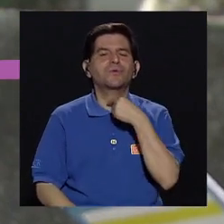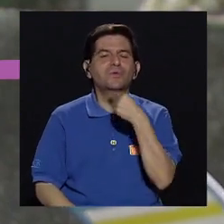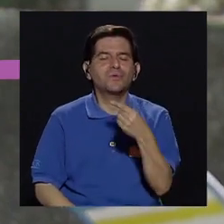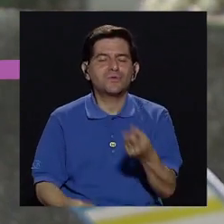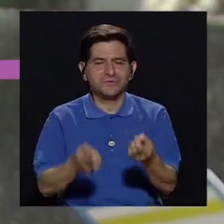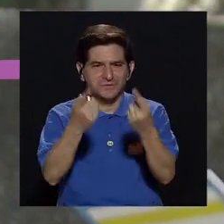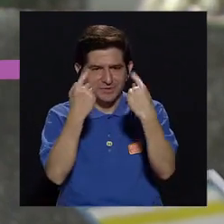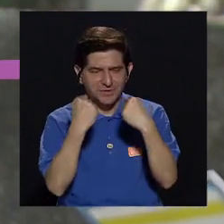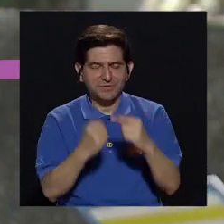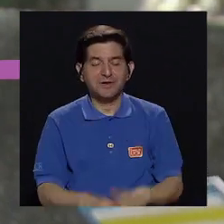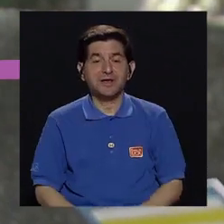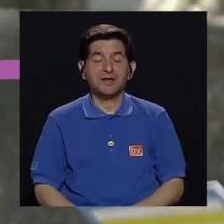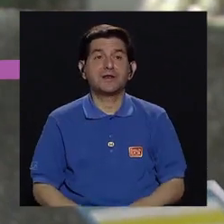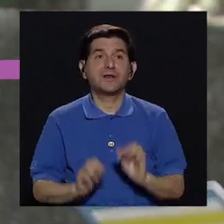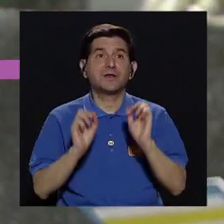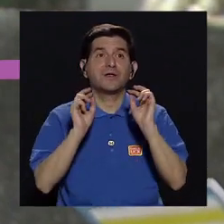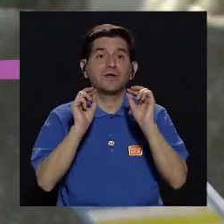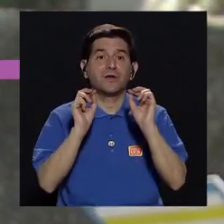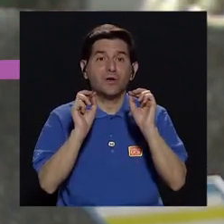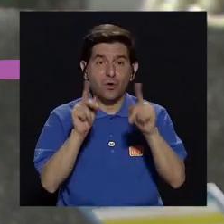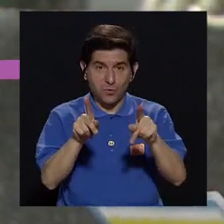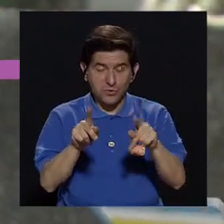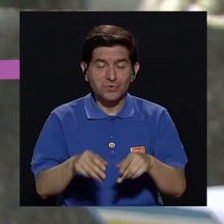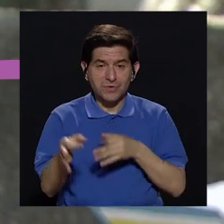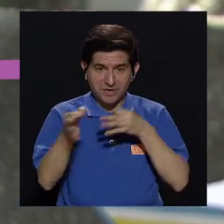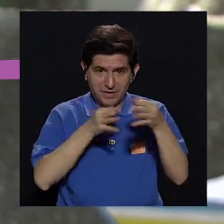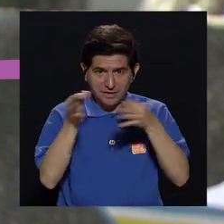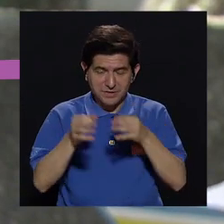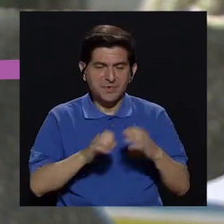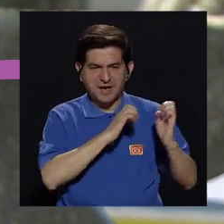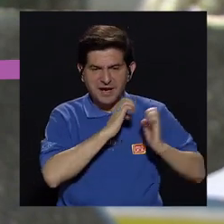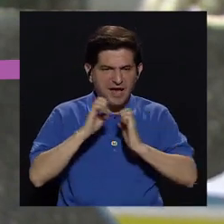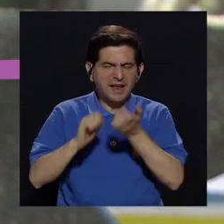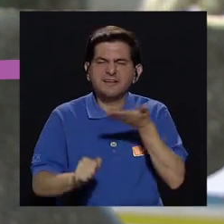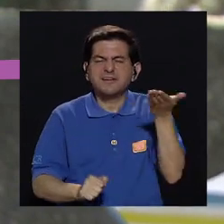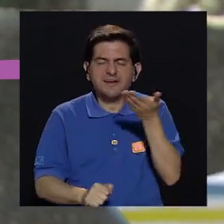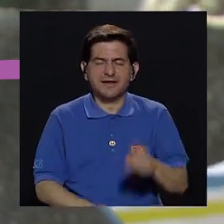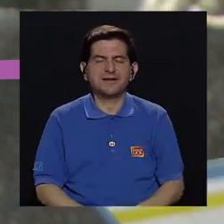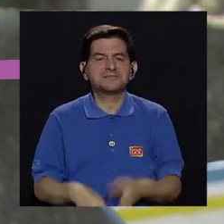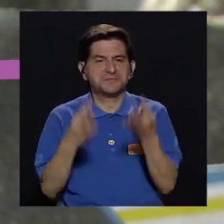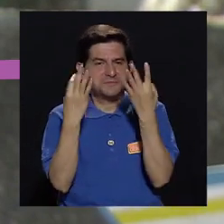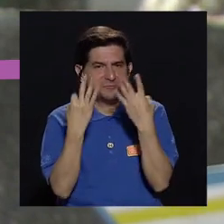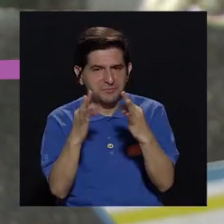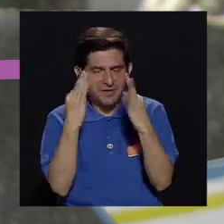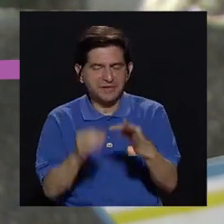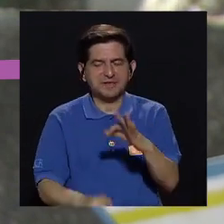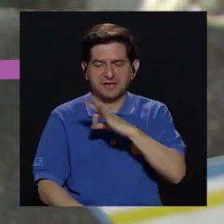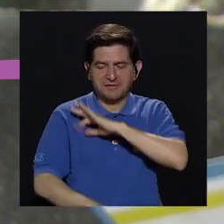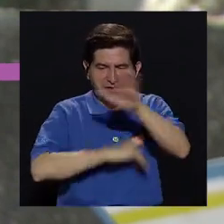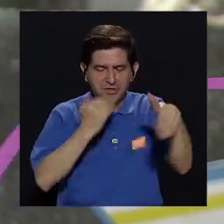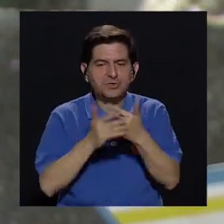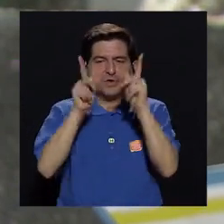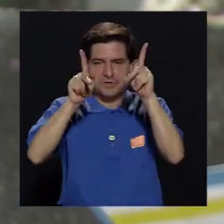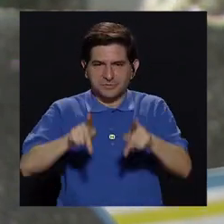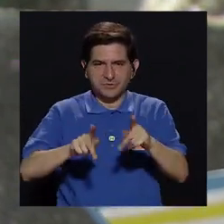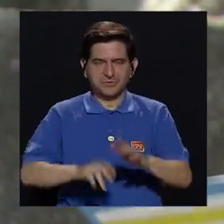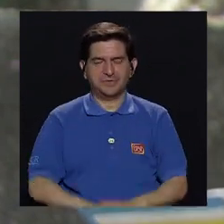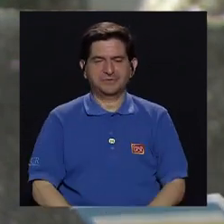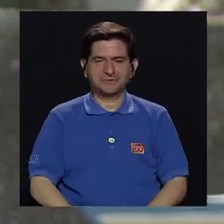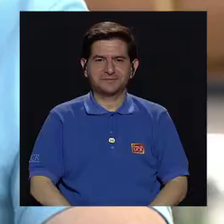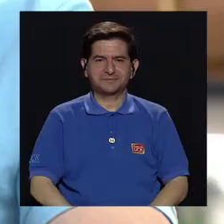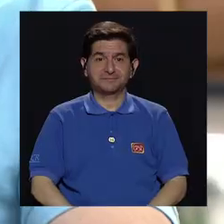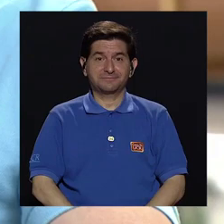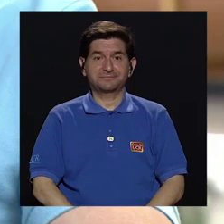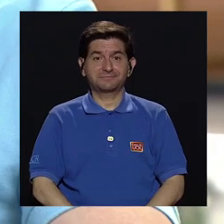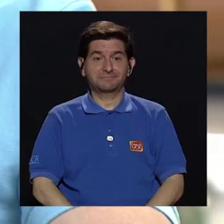y esperamos poder explicar a toda la población de qué trata esta estrategia y cómo podemos beneficiarnos todos los ciudadanos de